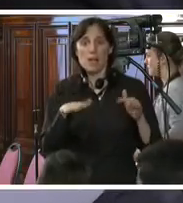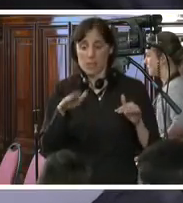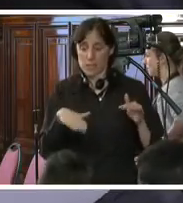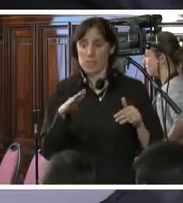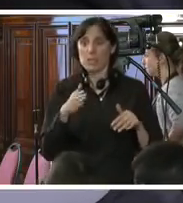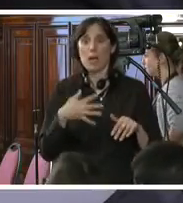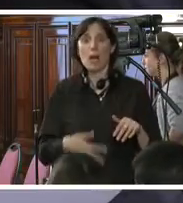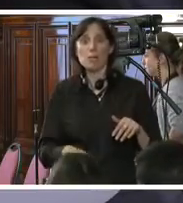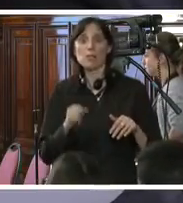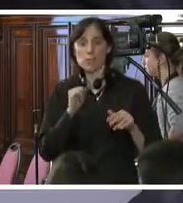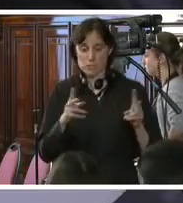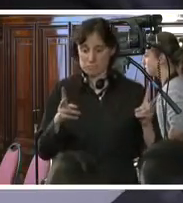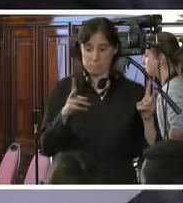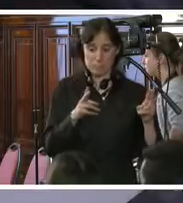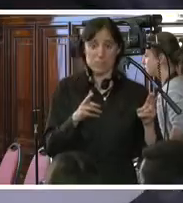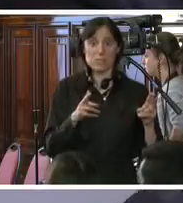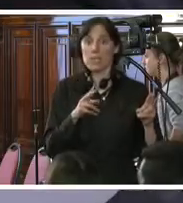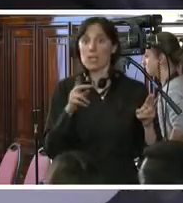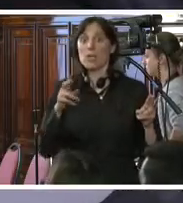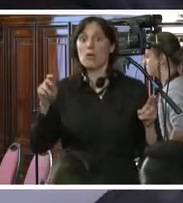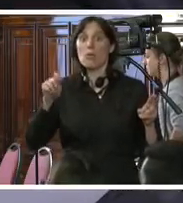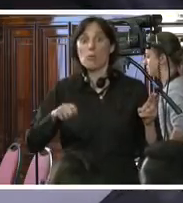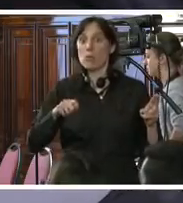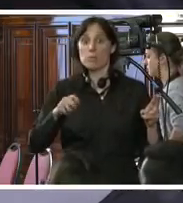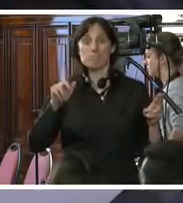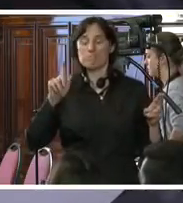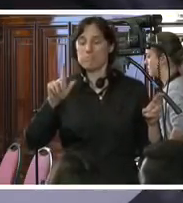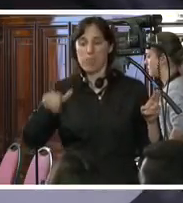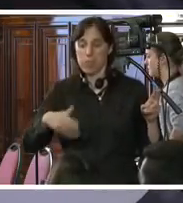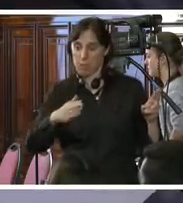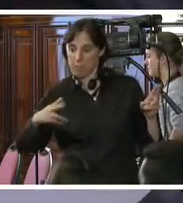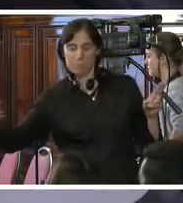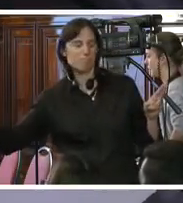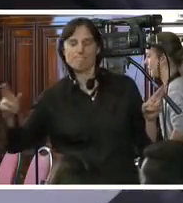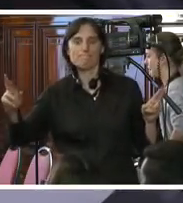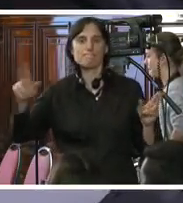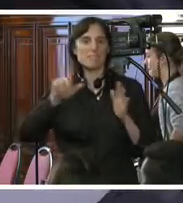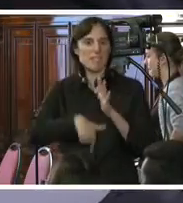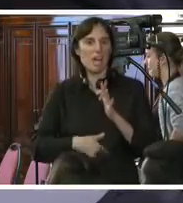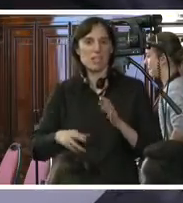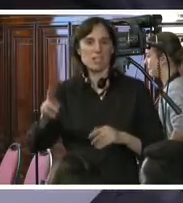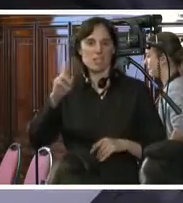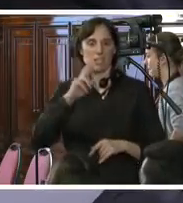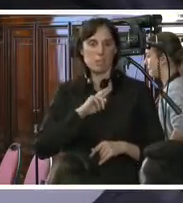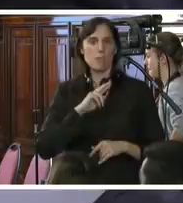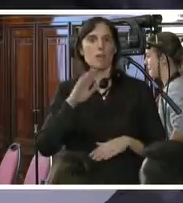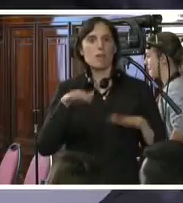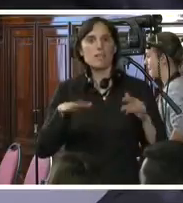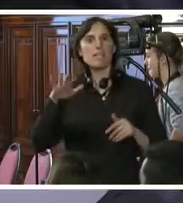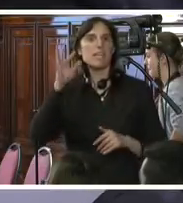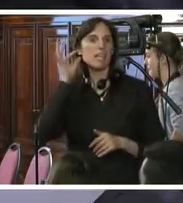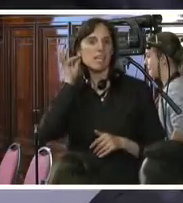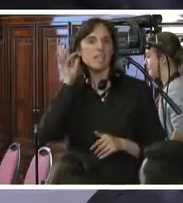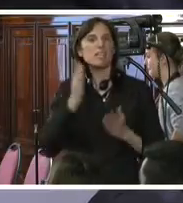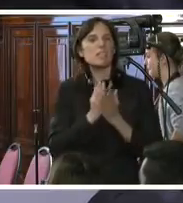plazos, puede hacer la diferencia entre poder acceder al servicio o no. Sobre todo en los casos de niñas donde el embarazo usualmente se detecta